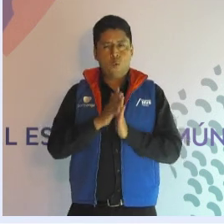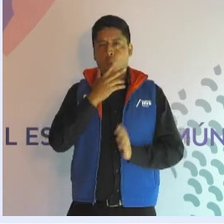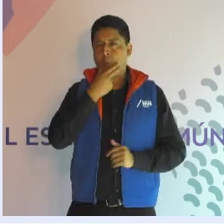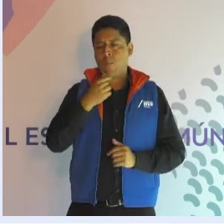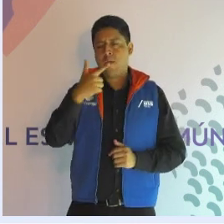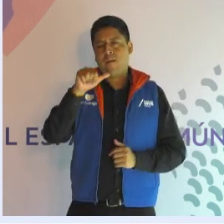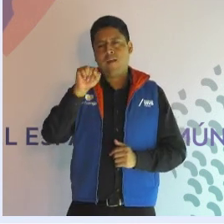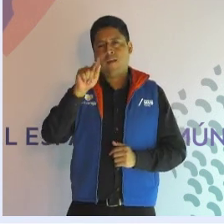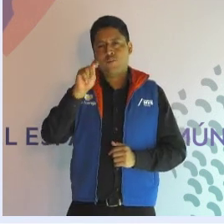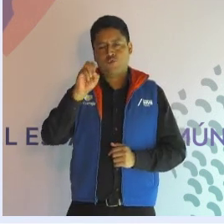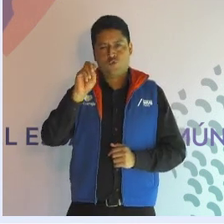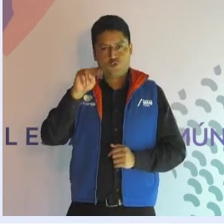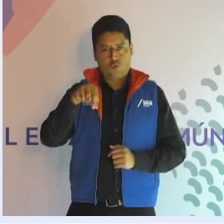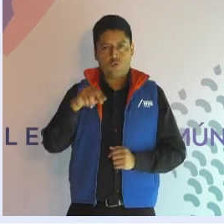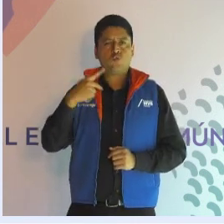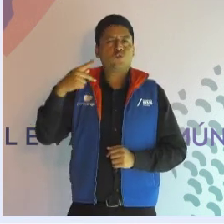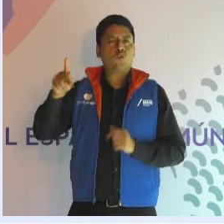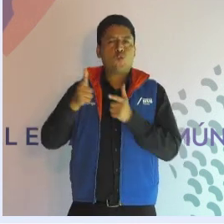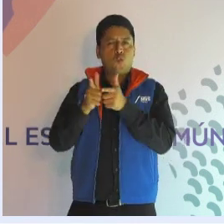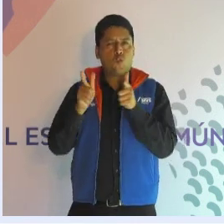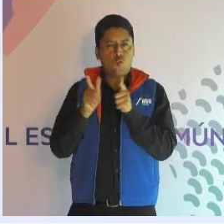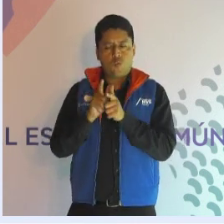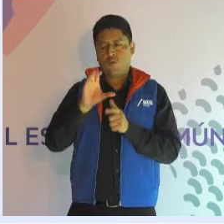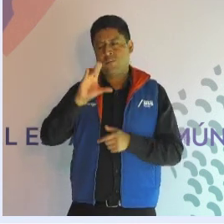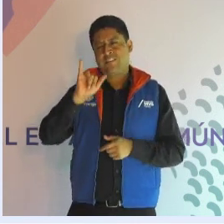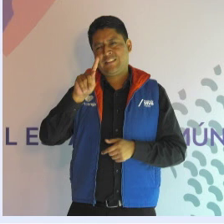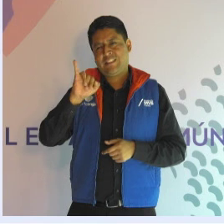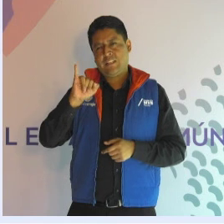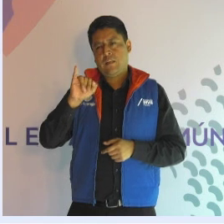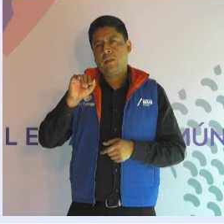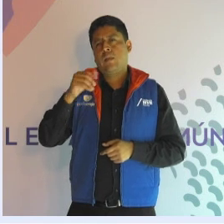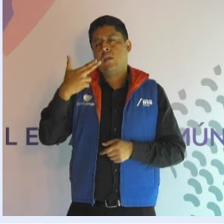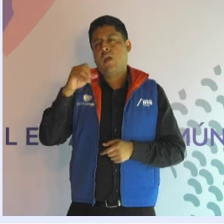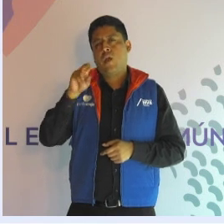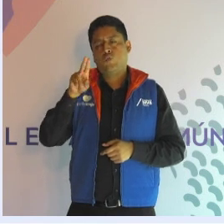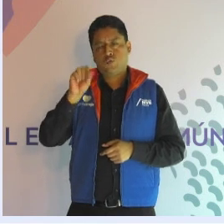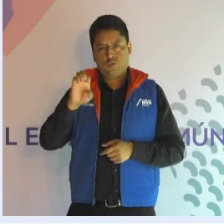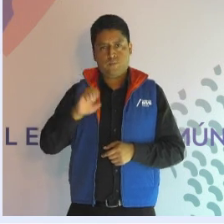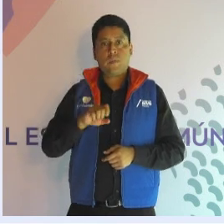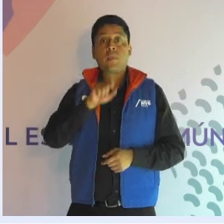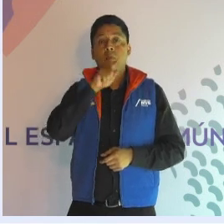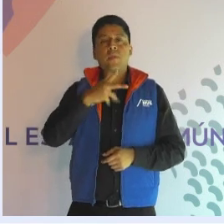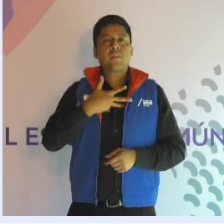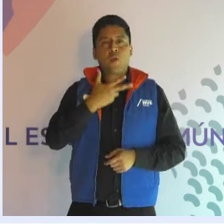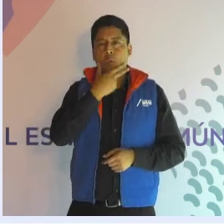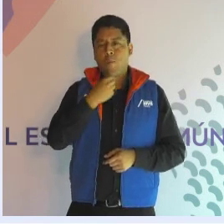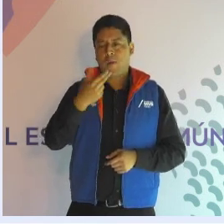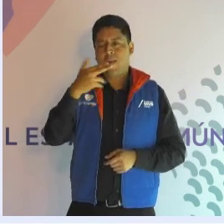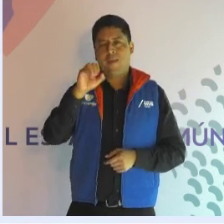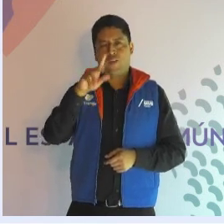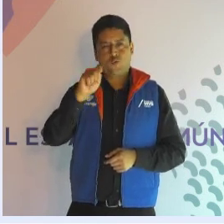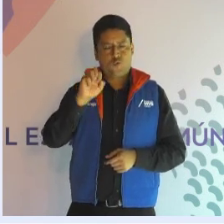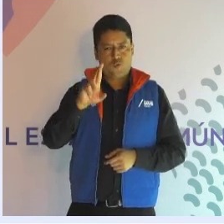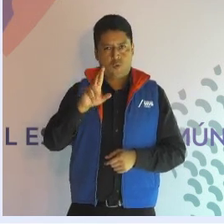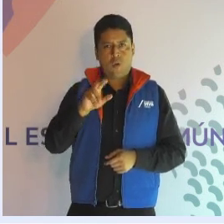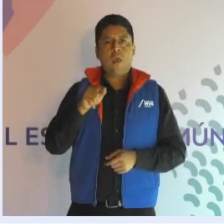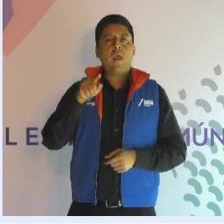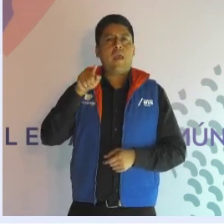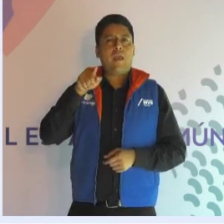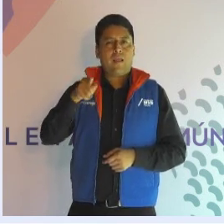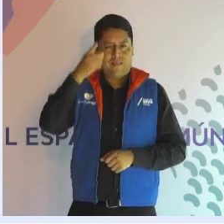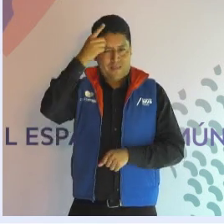asesor senior de Civic House. También está con nosotros Héctor Escamilla Tecalco, director ejecutivo en